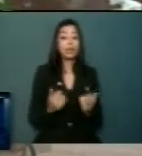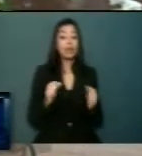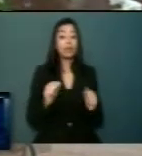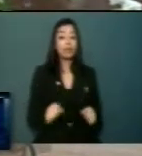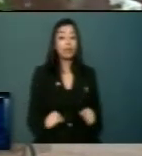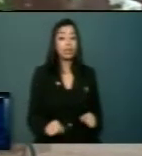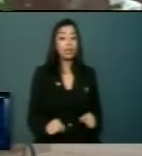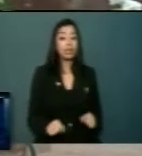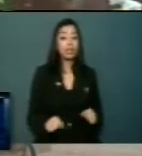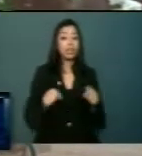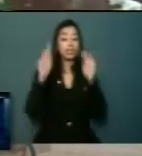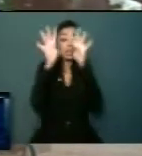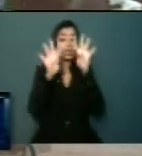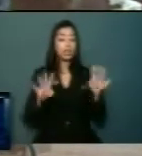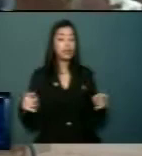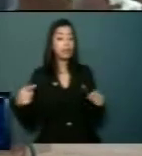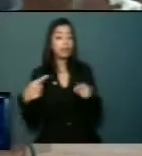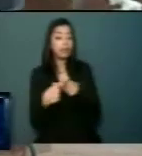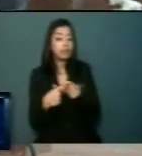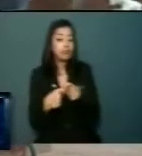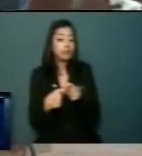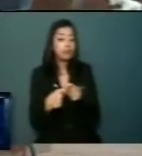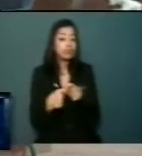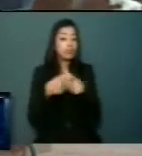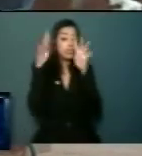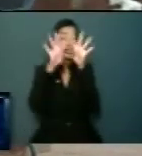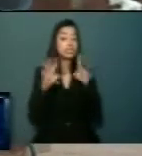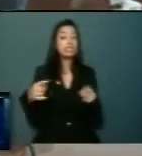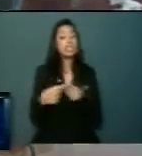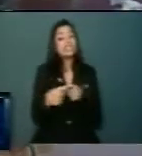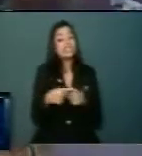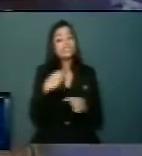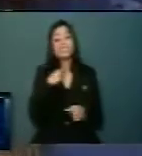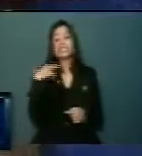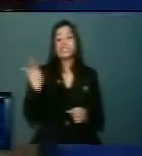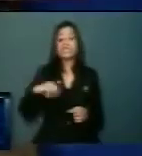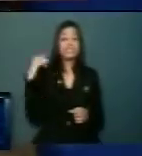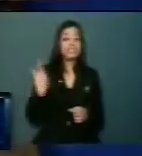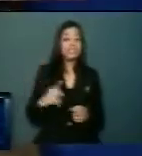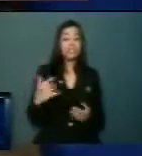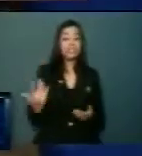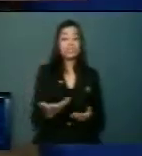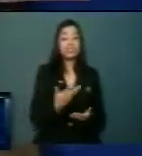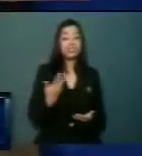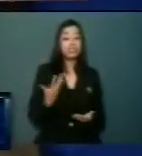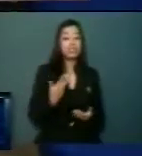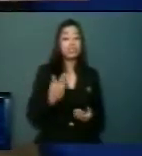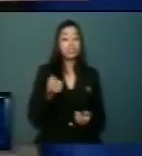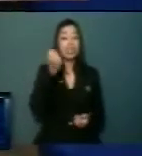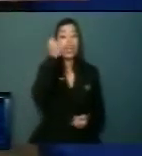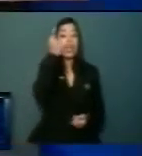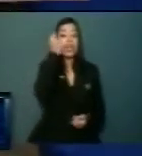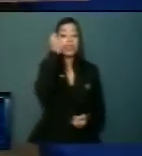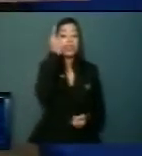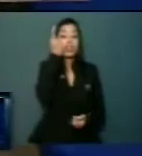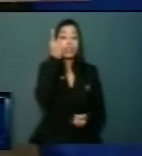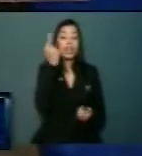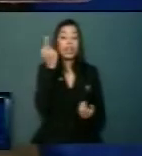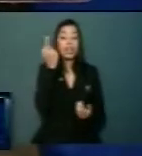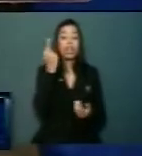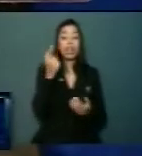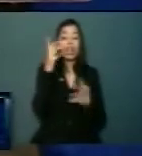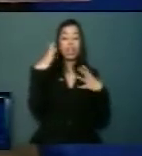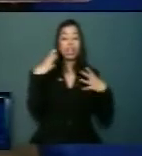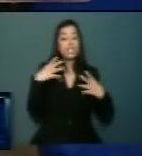cambio climático nos pasa factura, la época de reconocer que la corrupción no ha sido